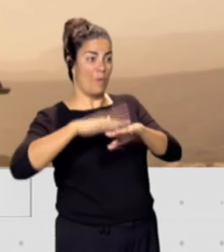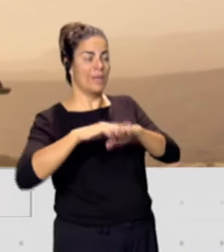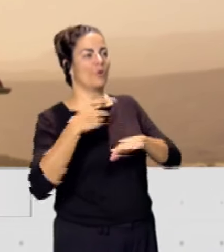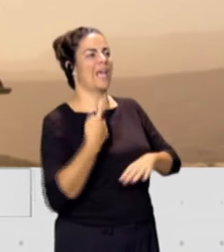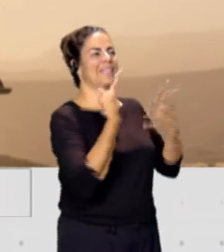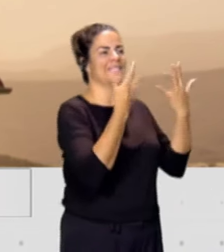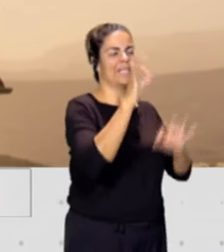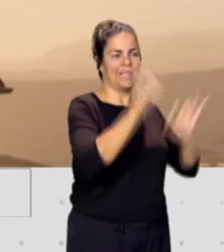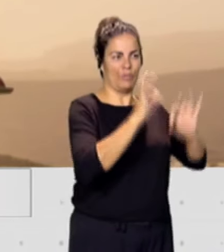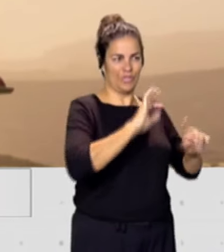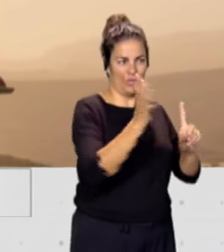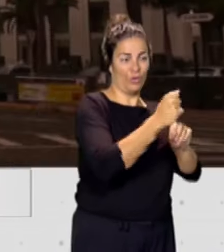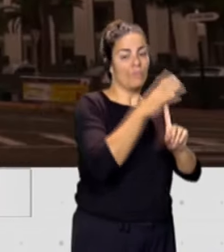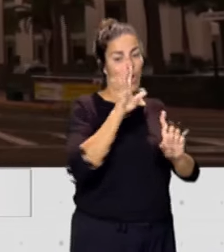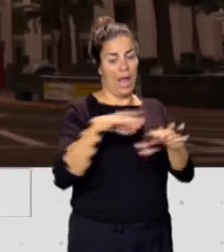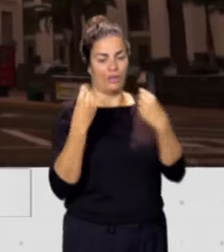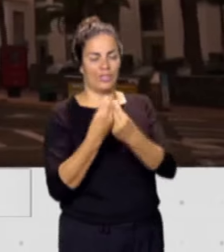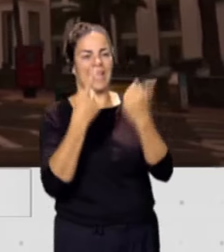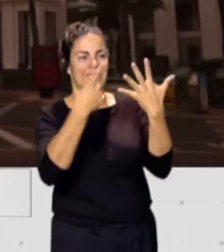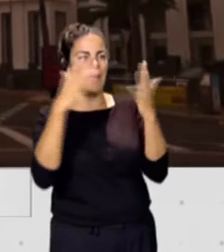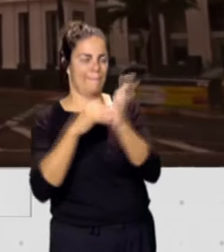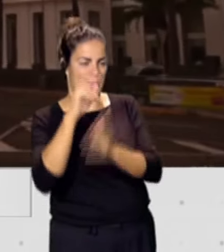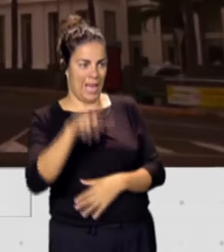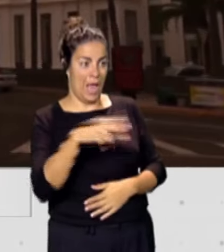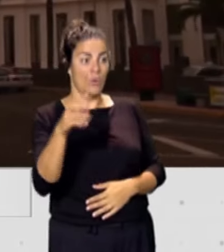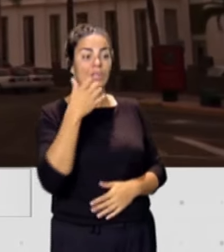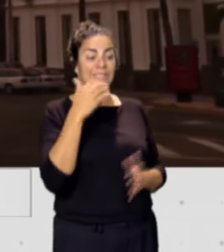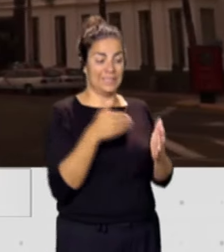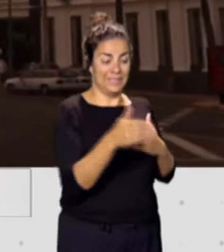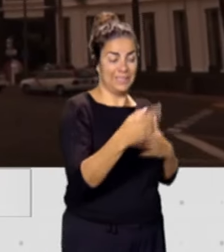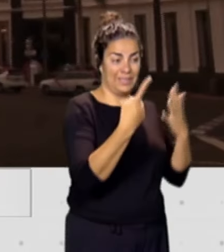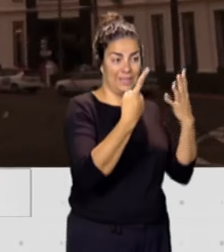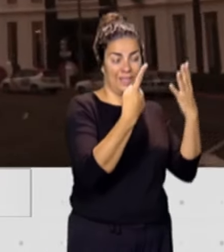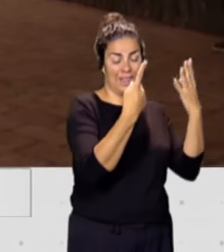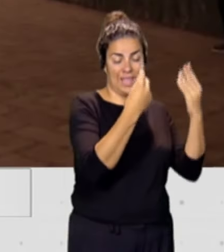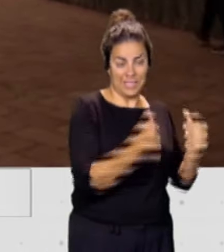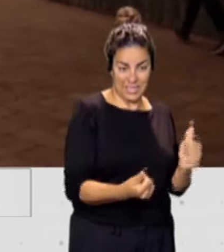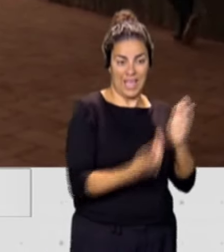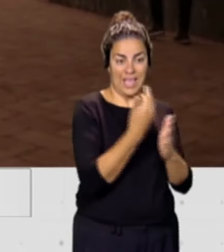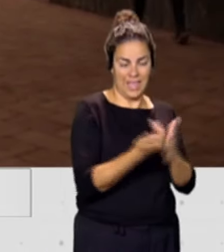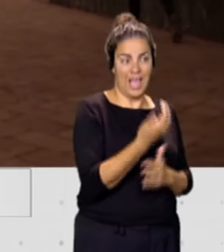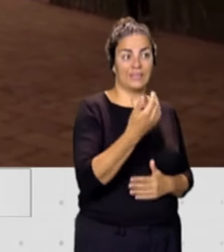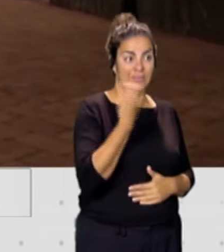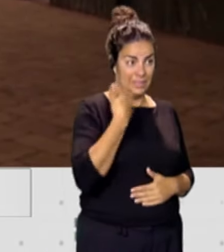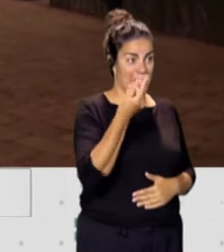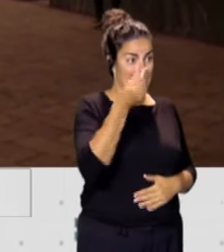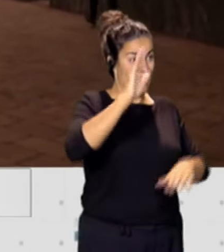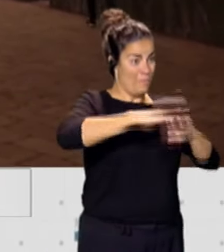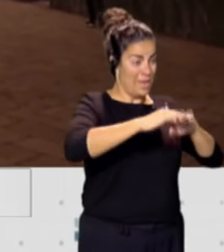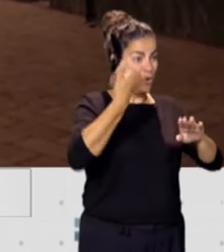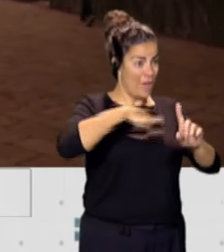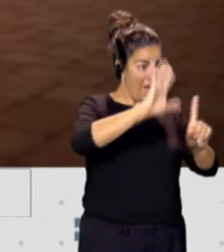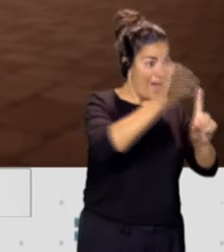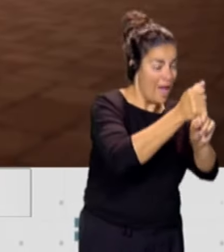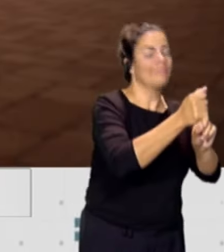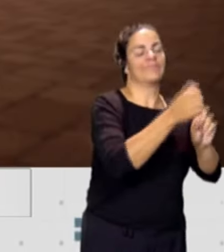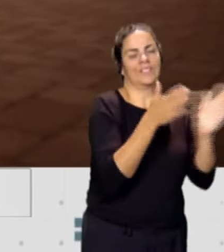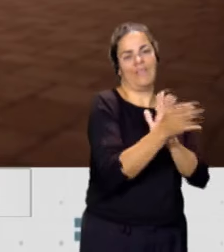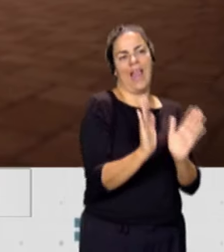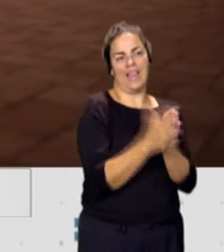6000 si conseguimos en 16 días esos 6000 mínimos de de dinero pues el libro se podrá hacer y